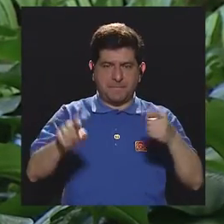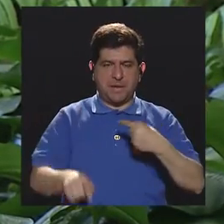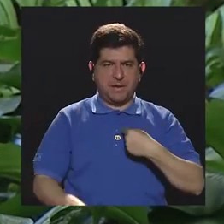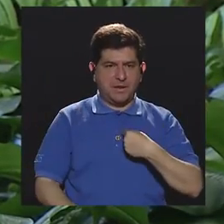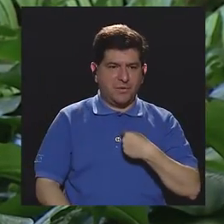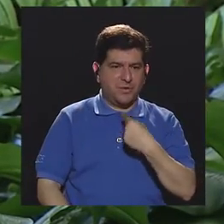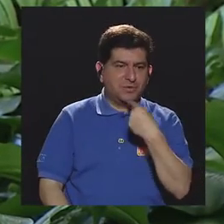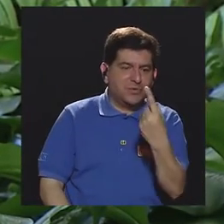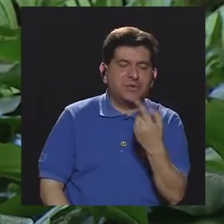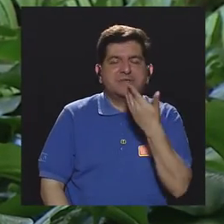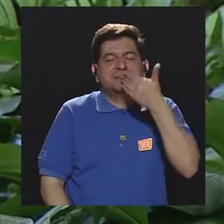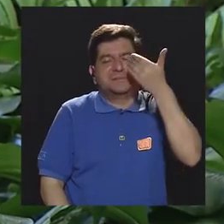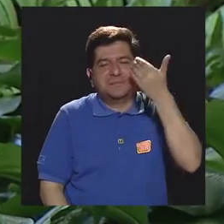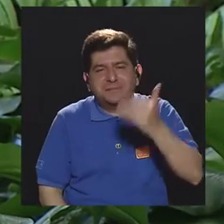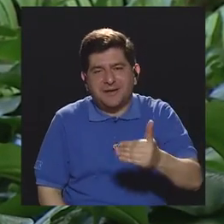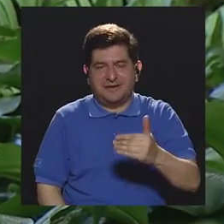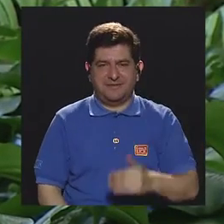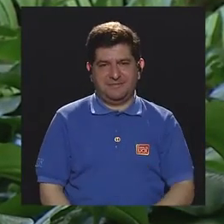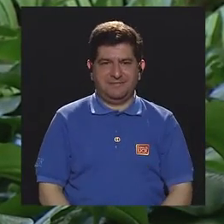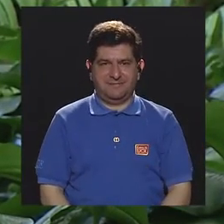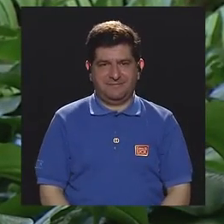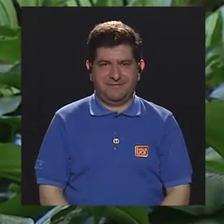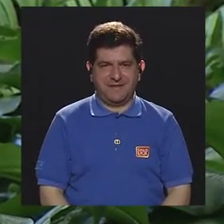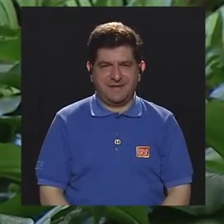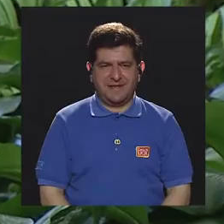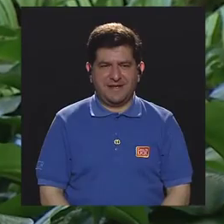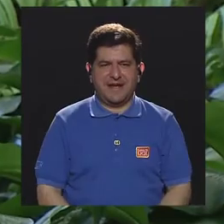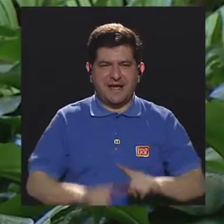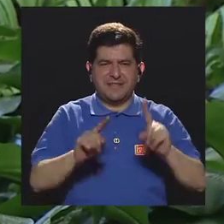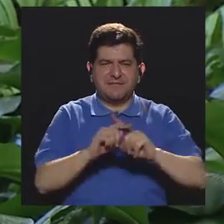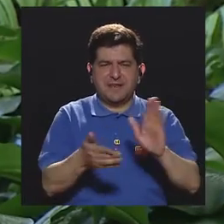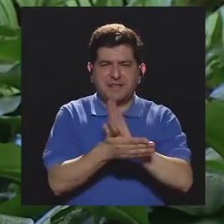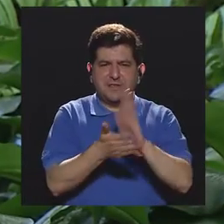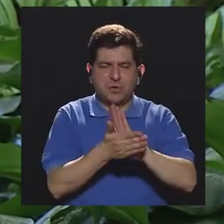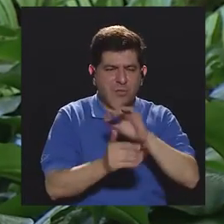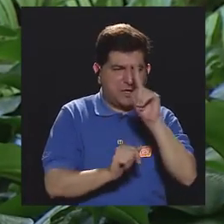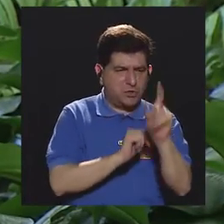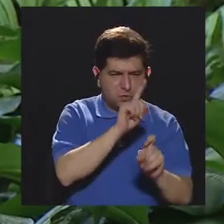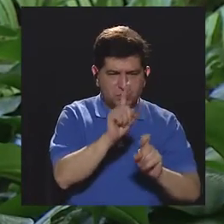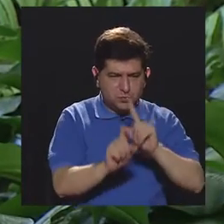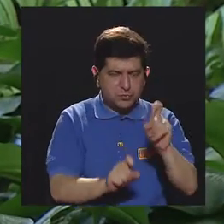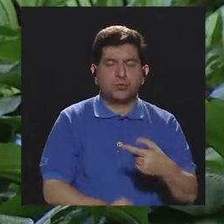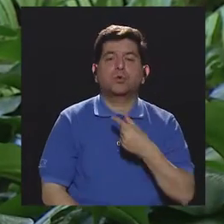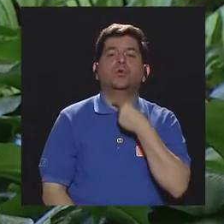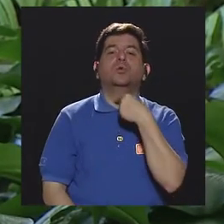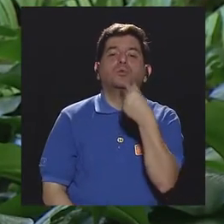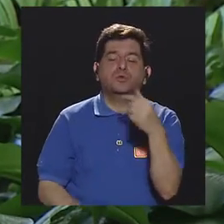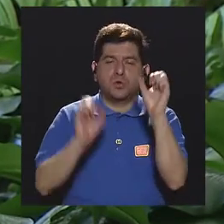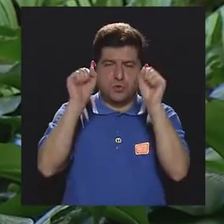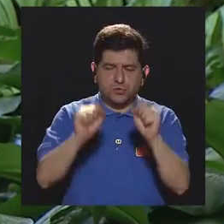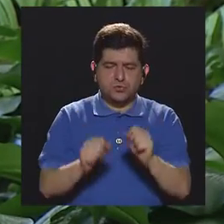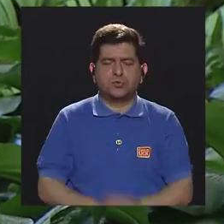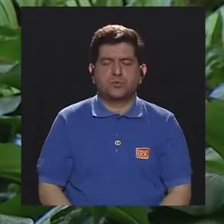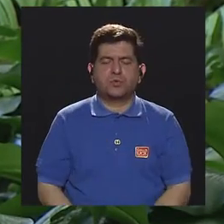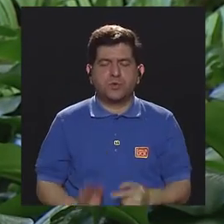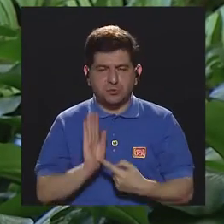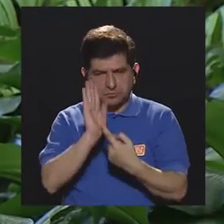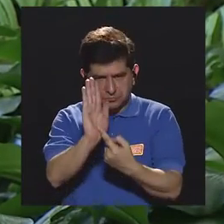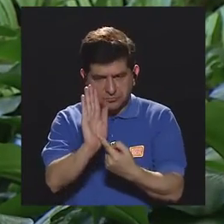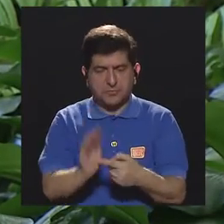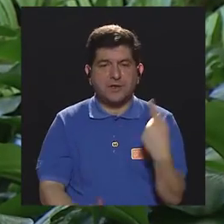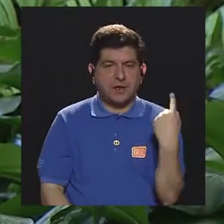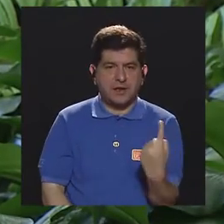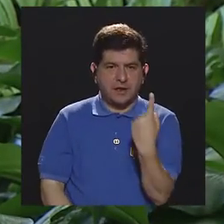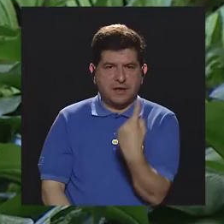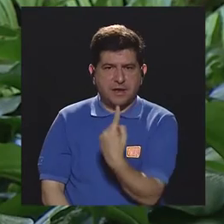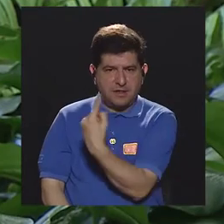cuando lo dice mal dicho. Entonces creo que hay cuestionarios, con mucho gusto podemos suministrarlos porque